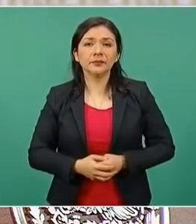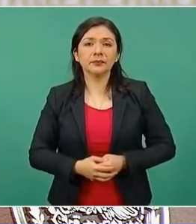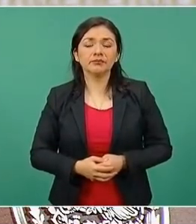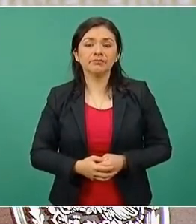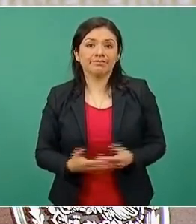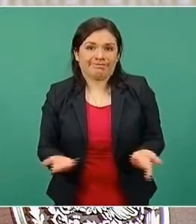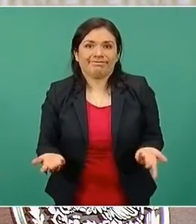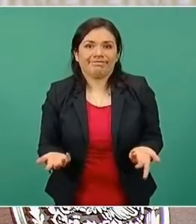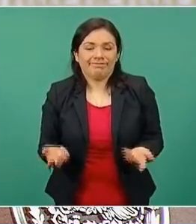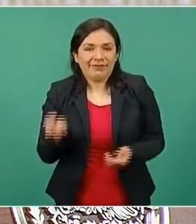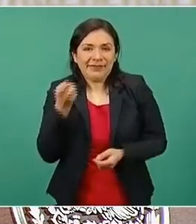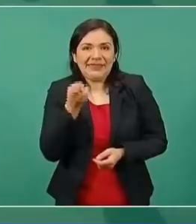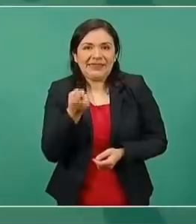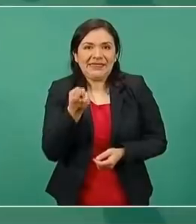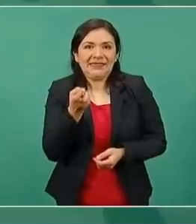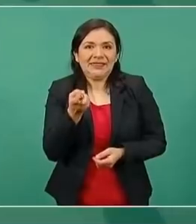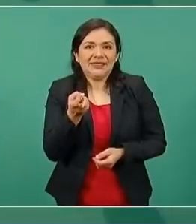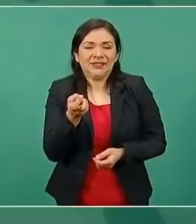o sea,